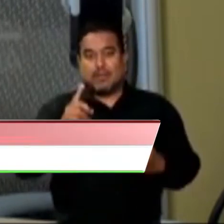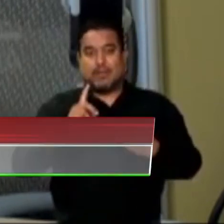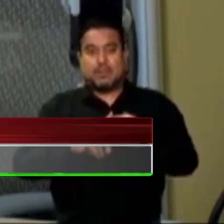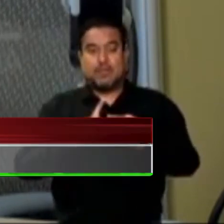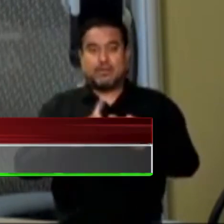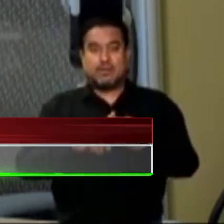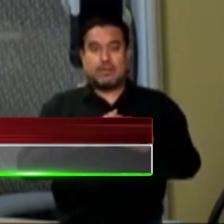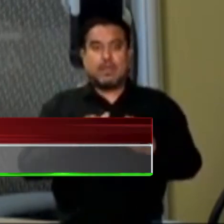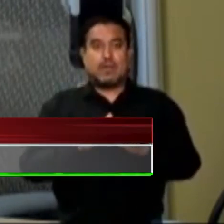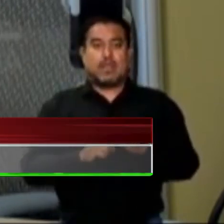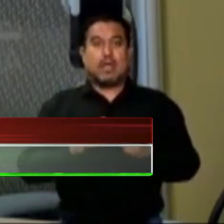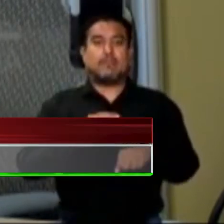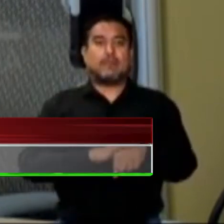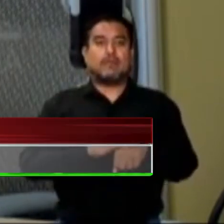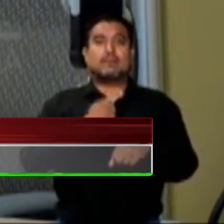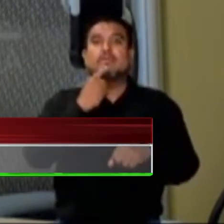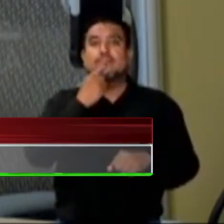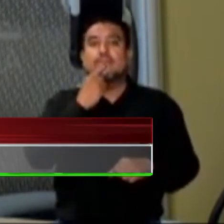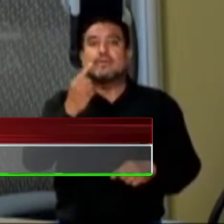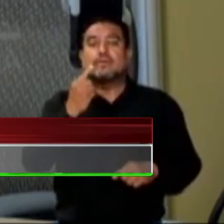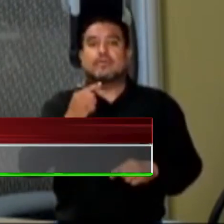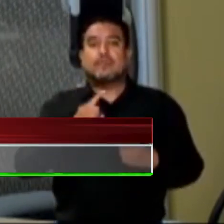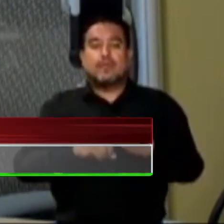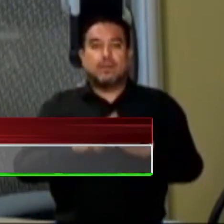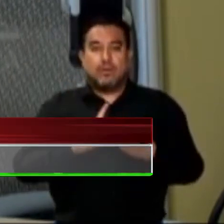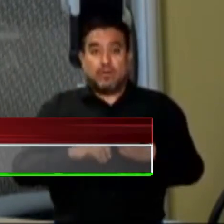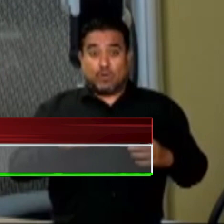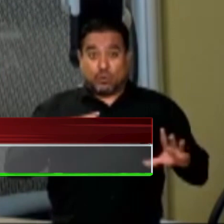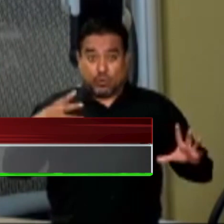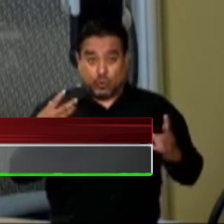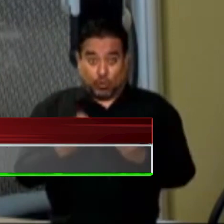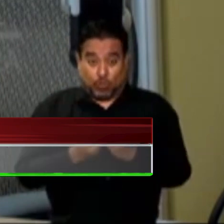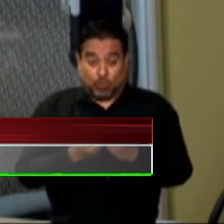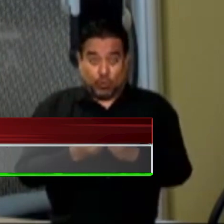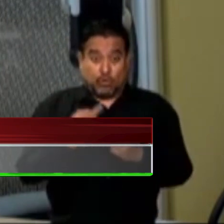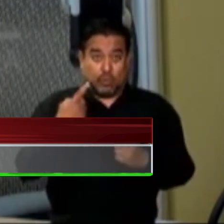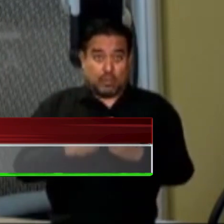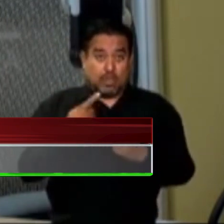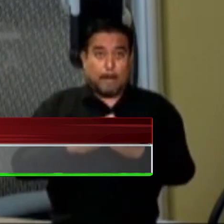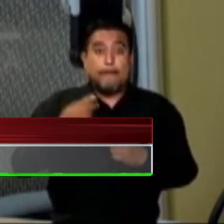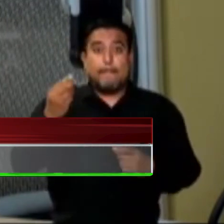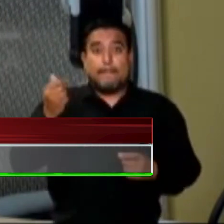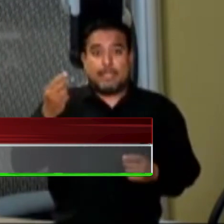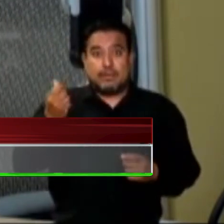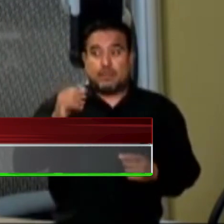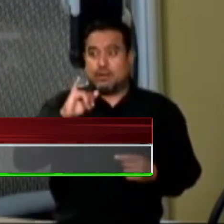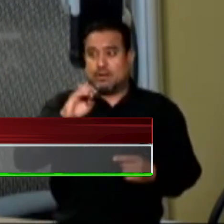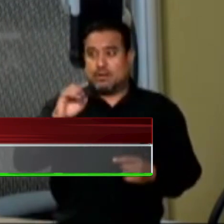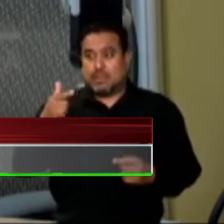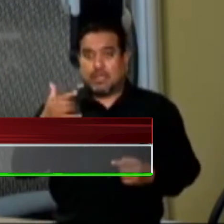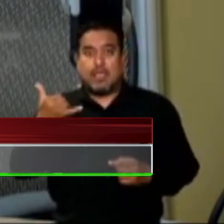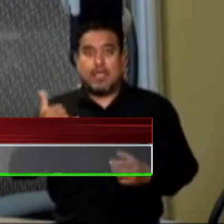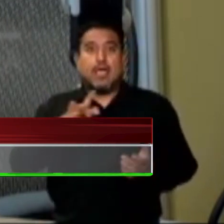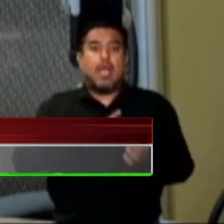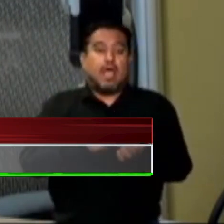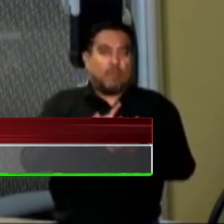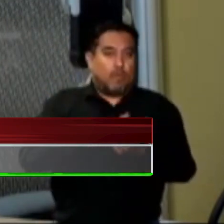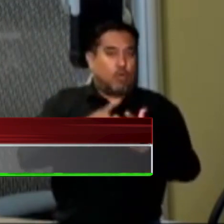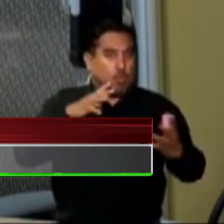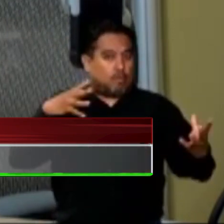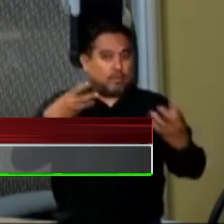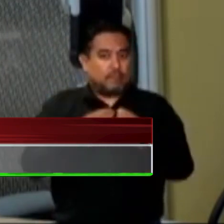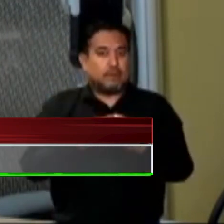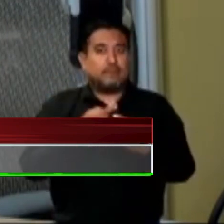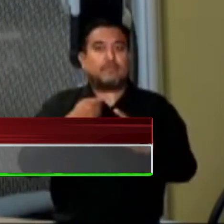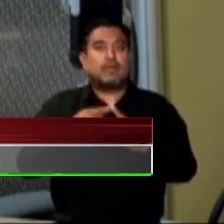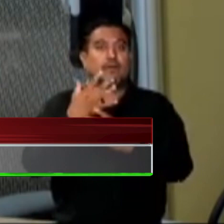disposiciones administrativas permiten que la suma del monto recibido tanto de la pensión del ISEG como del apoyo complementario dado